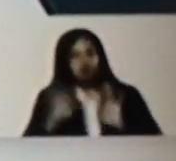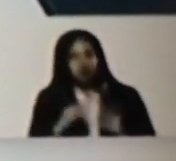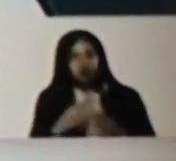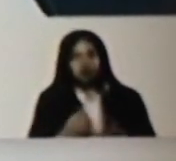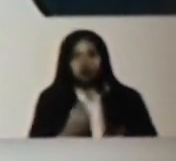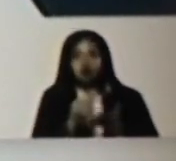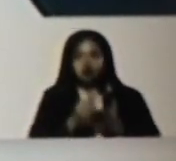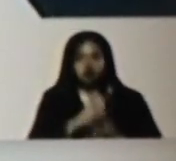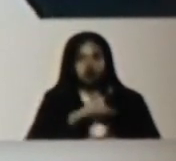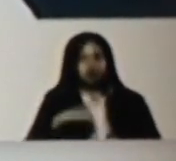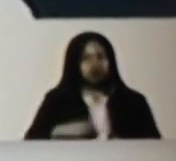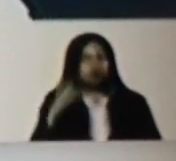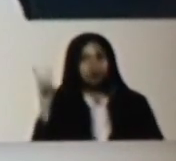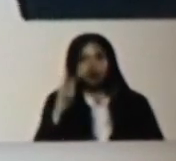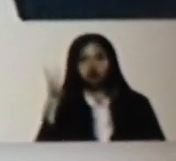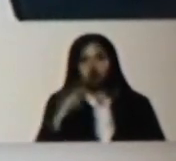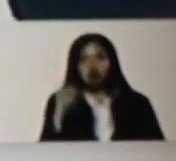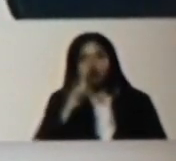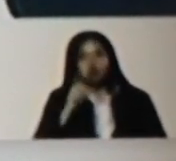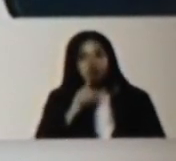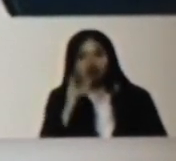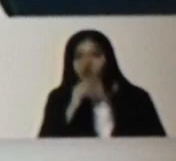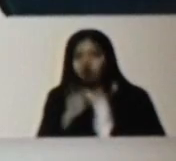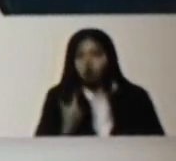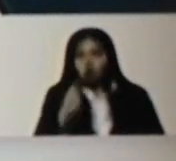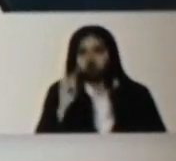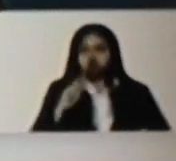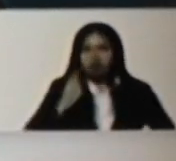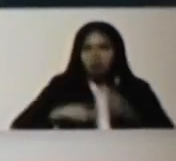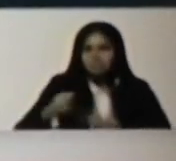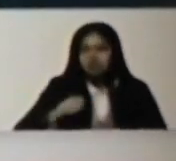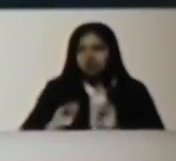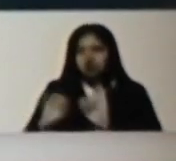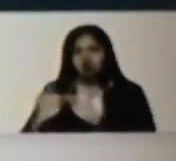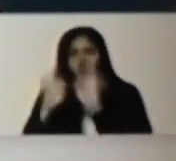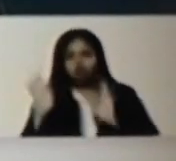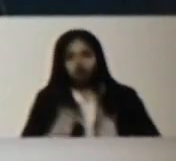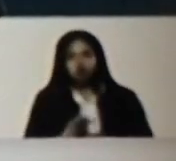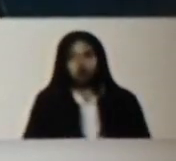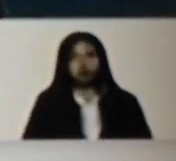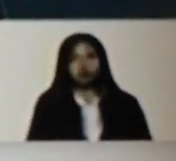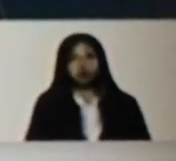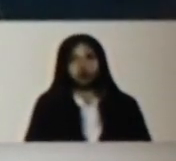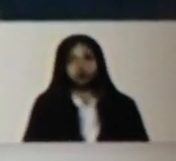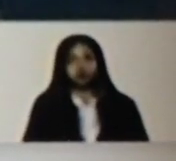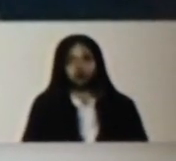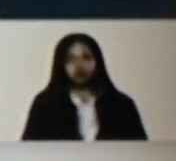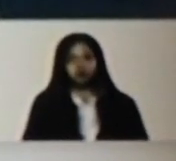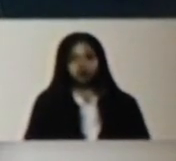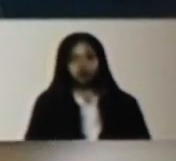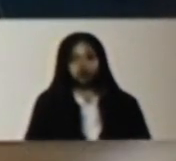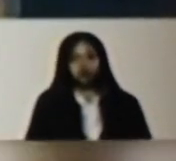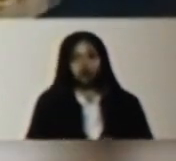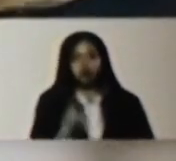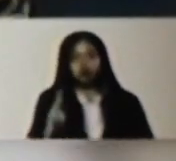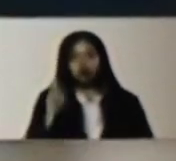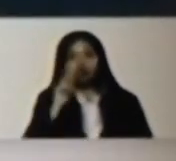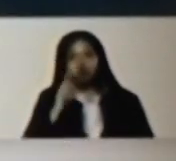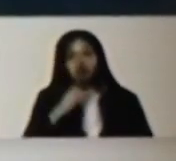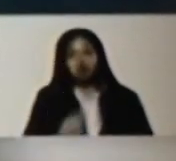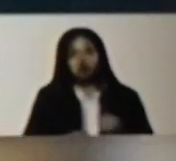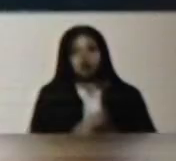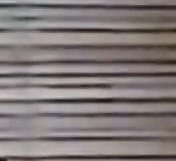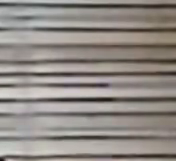y no quieren que este problema escale más, porque se verían comprometidos ellos mismos. Ahora, Maximiliano, usted habla de actores, pero hay un actor que